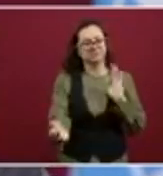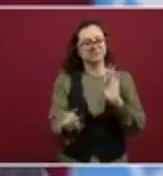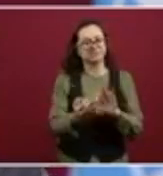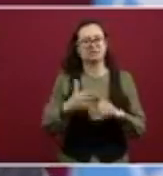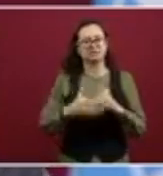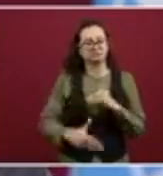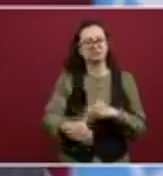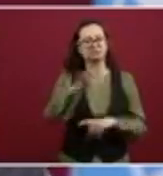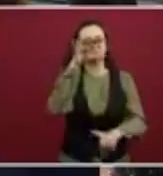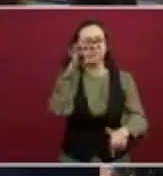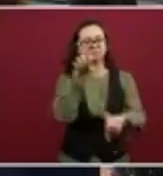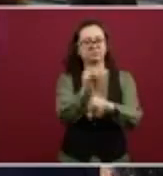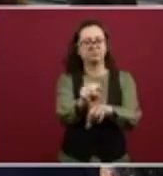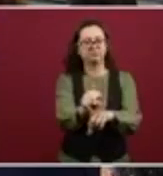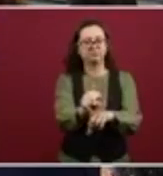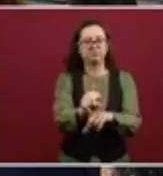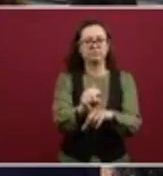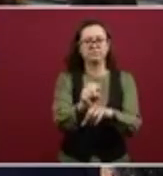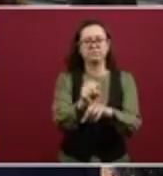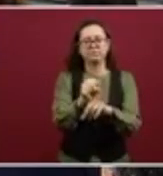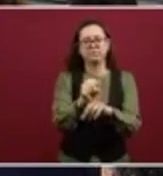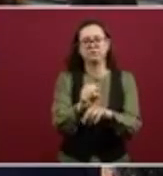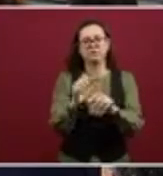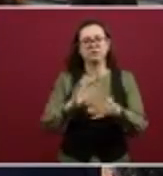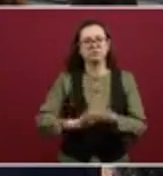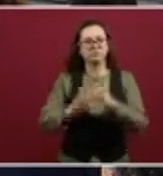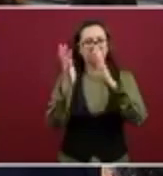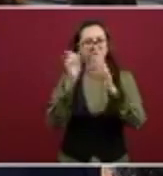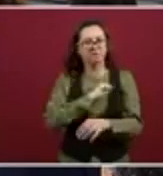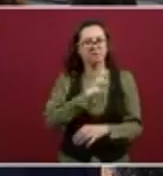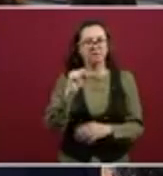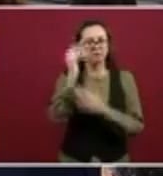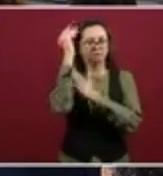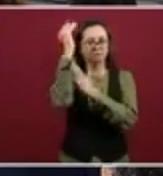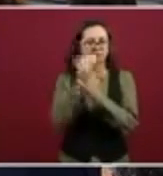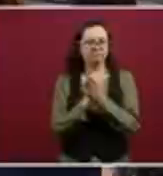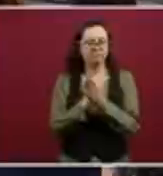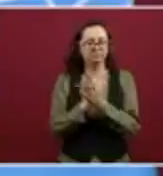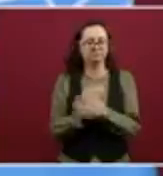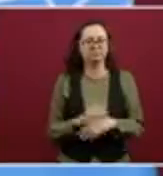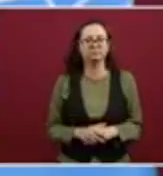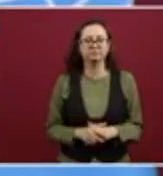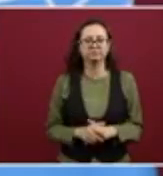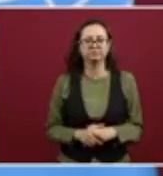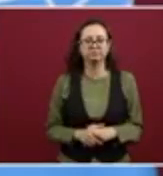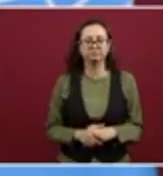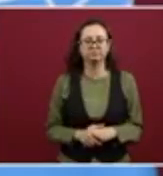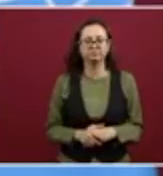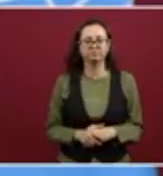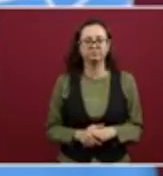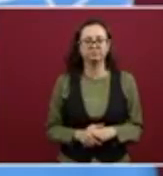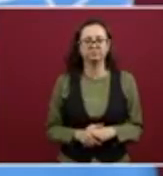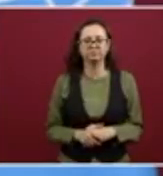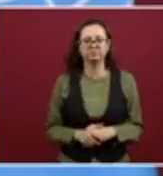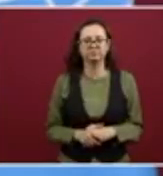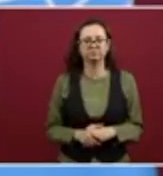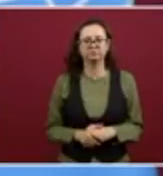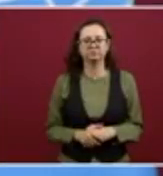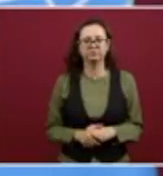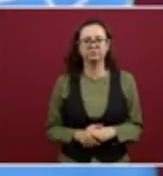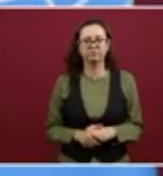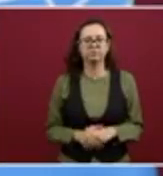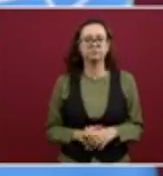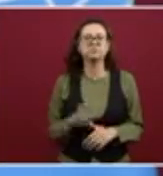lograr bajar la incidencia delictiva. Lo hicimos ya con el robo